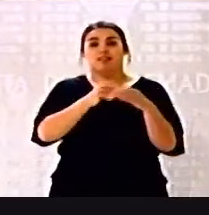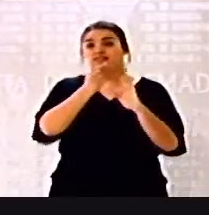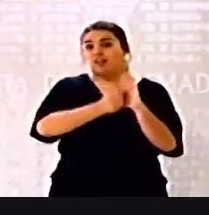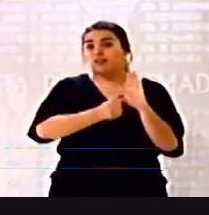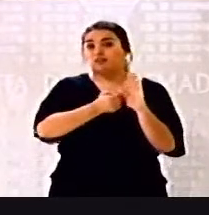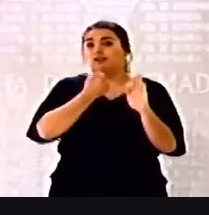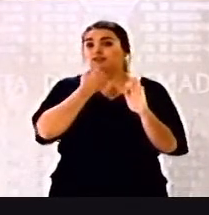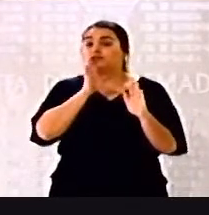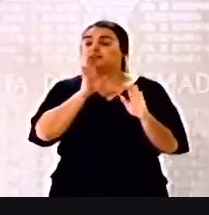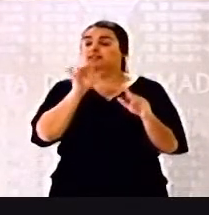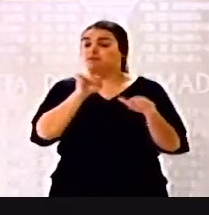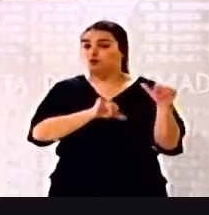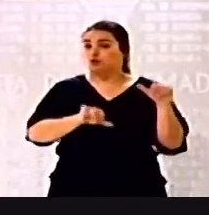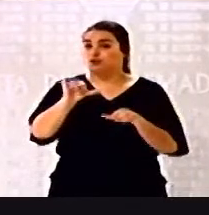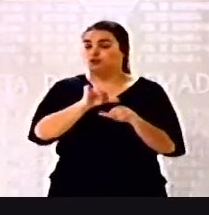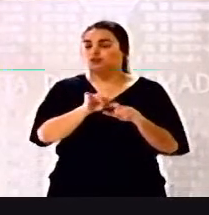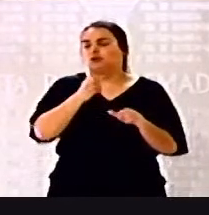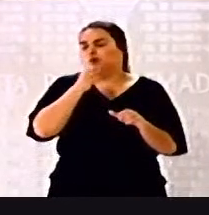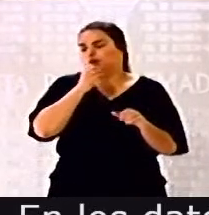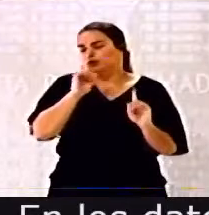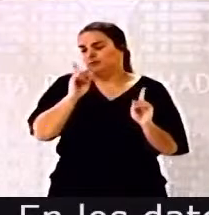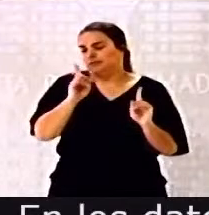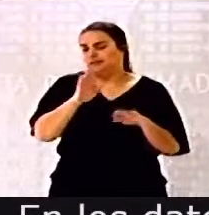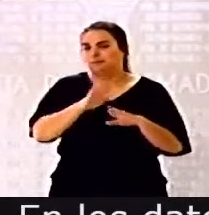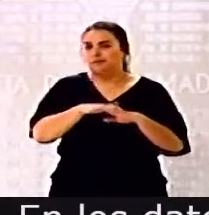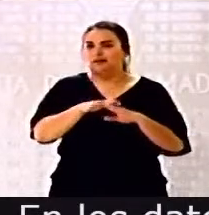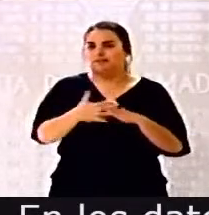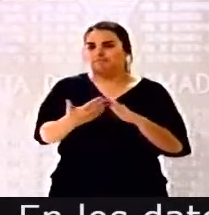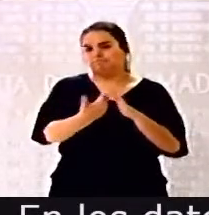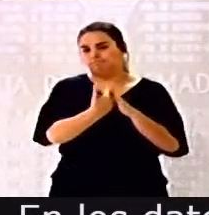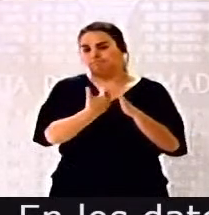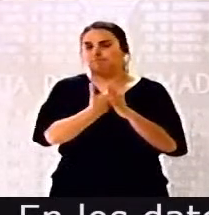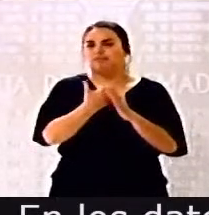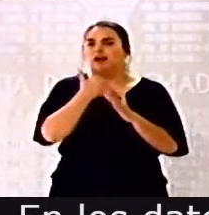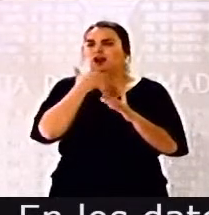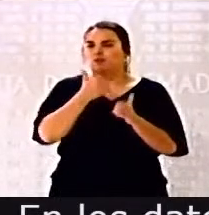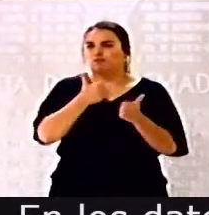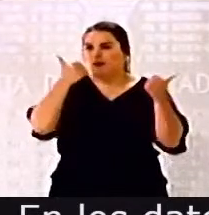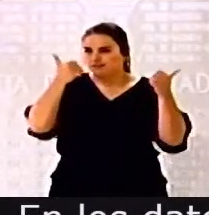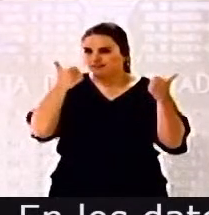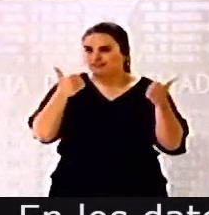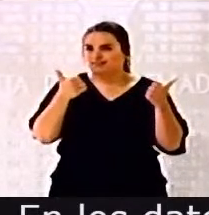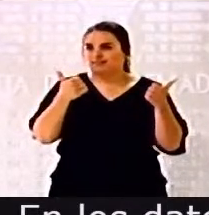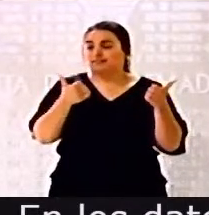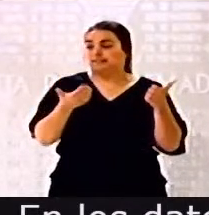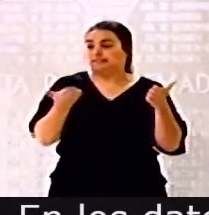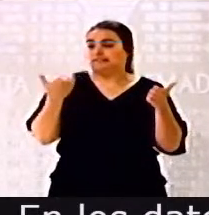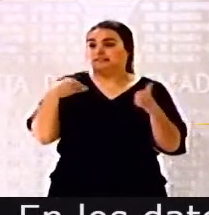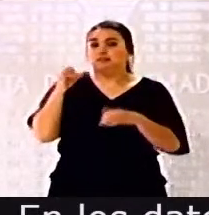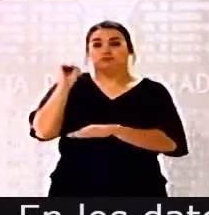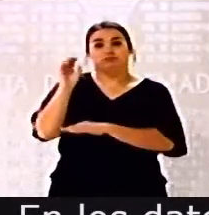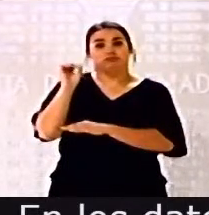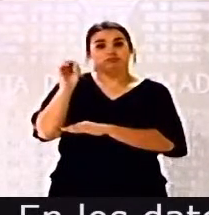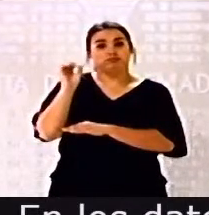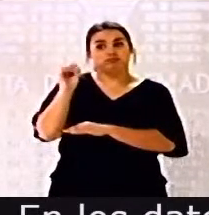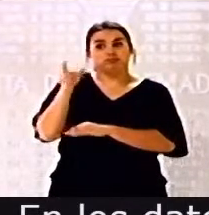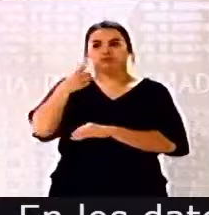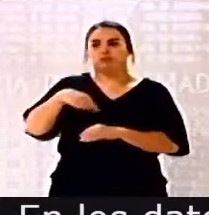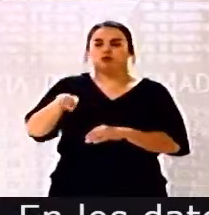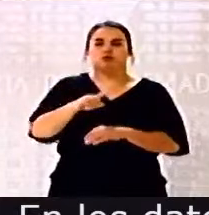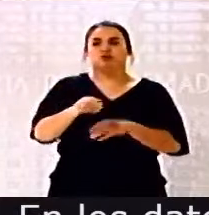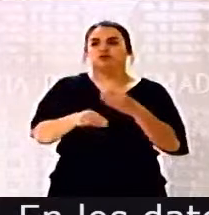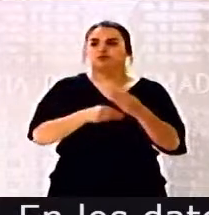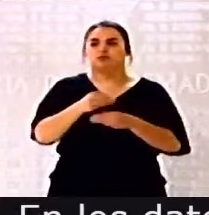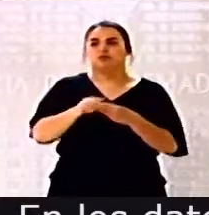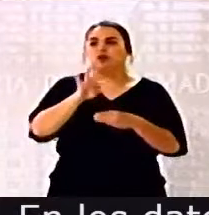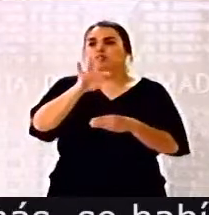los botellones, simplemente por si nos puede concretar algo más, en su pasada comparecencia se habían provocado más